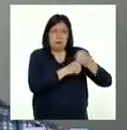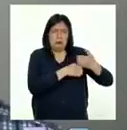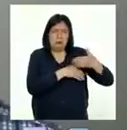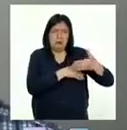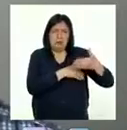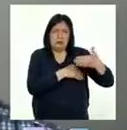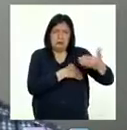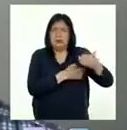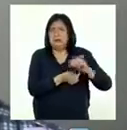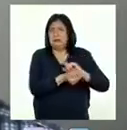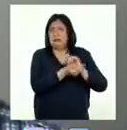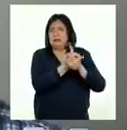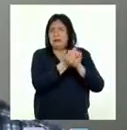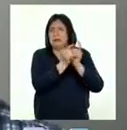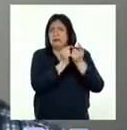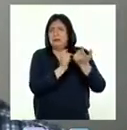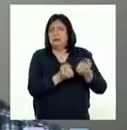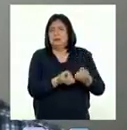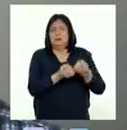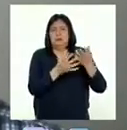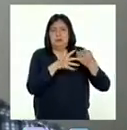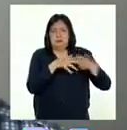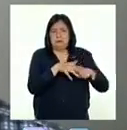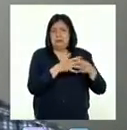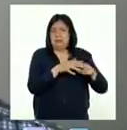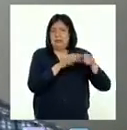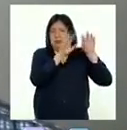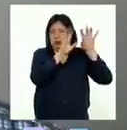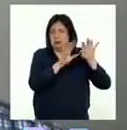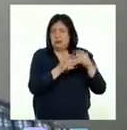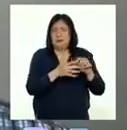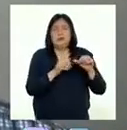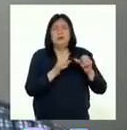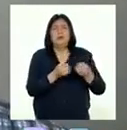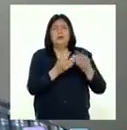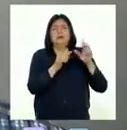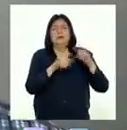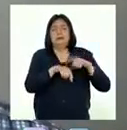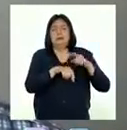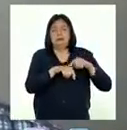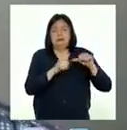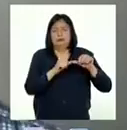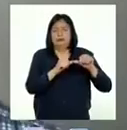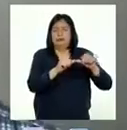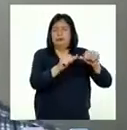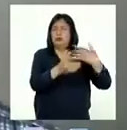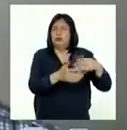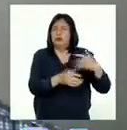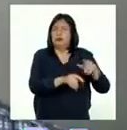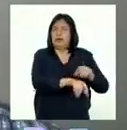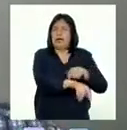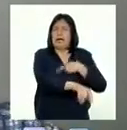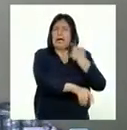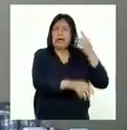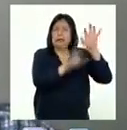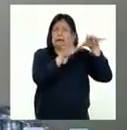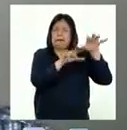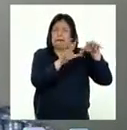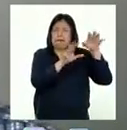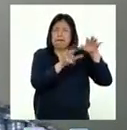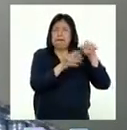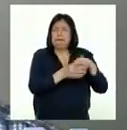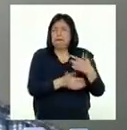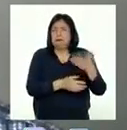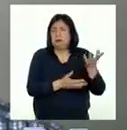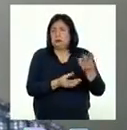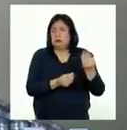puede cambiar en cuanto al inicio, en cuanto a la duración, teniendo temporadas de lluvias que son más largas o años en donde la